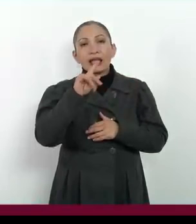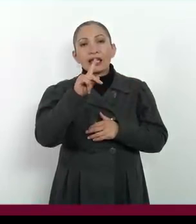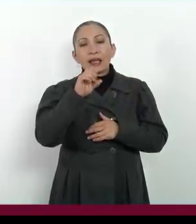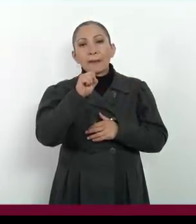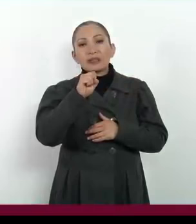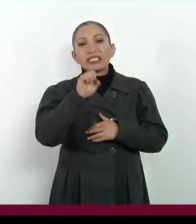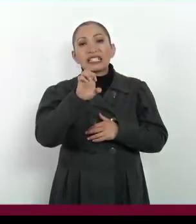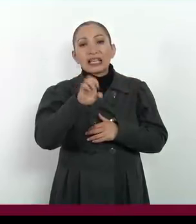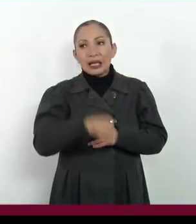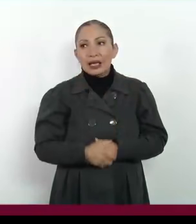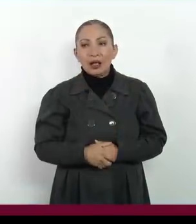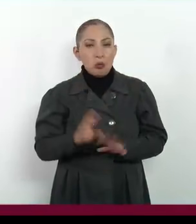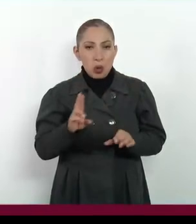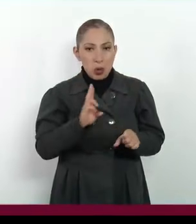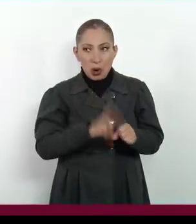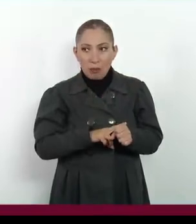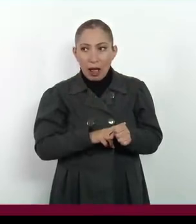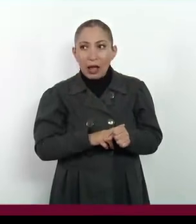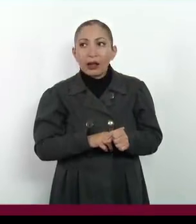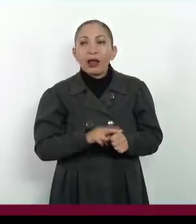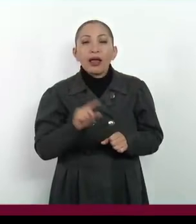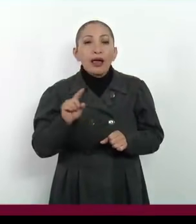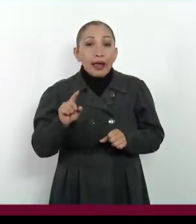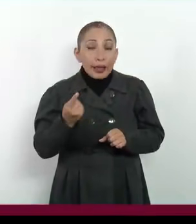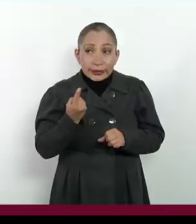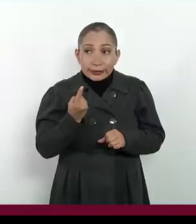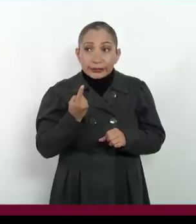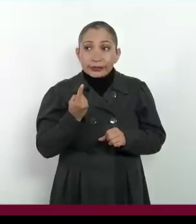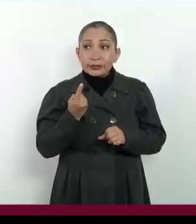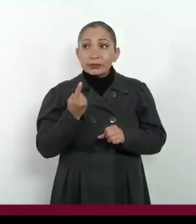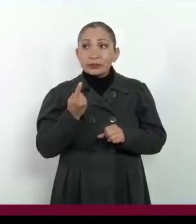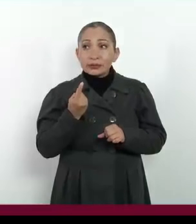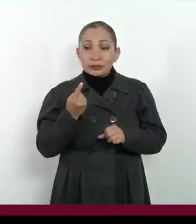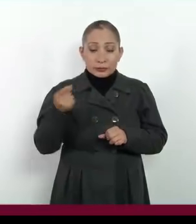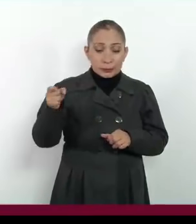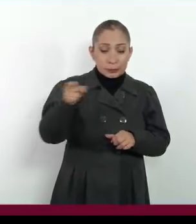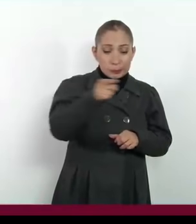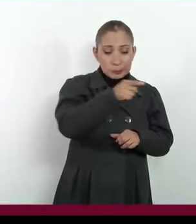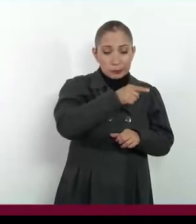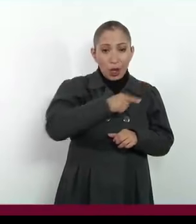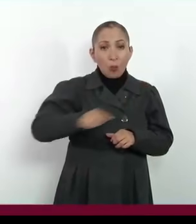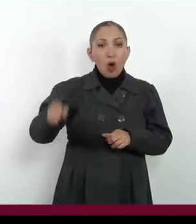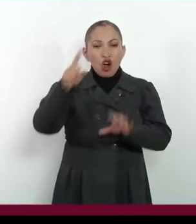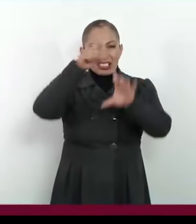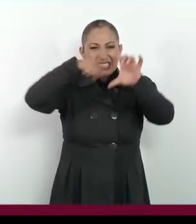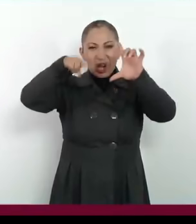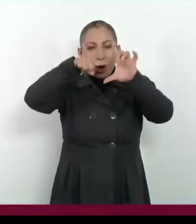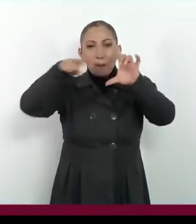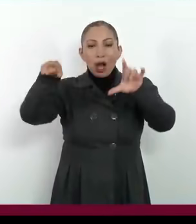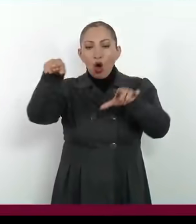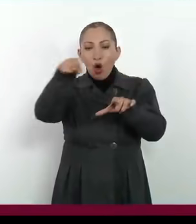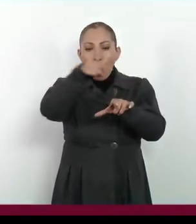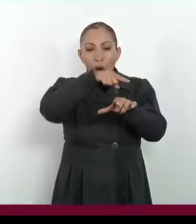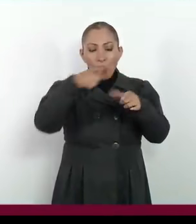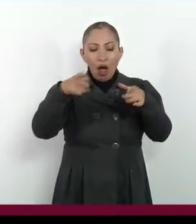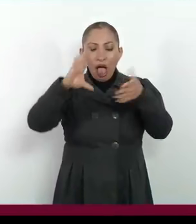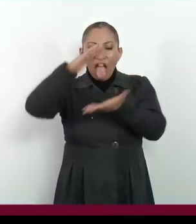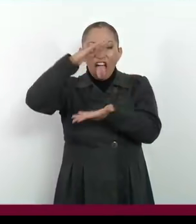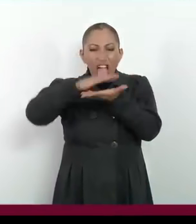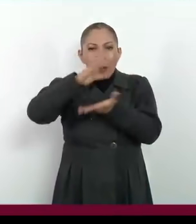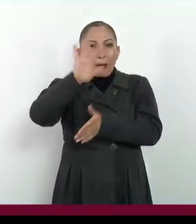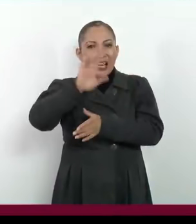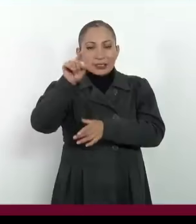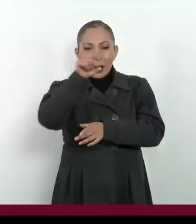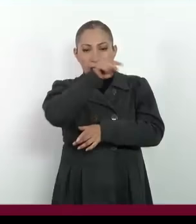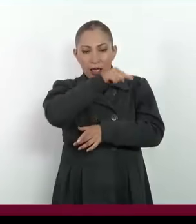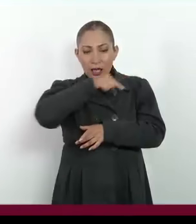términos, digamos, coloquiales, pues no es otra cosa más que un círculo apachurrado, ¿verdad? Como aplastado